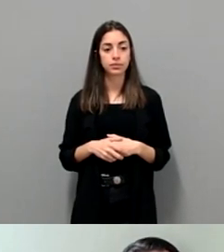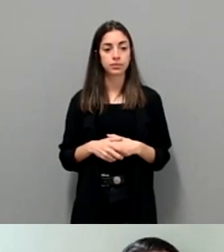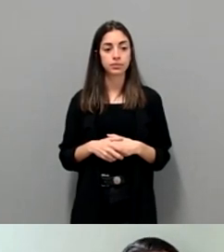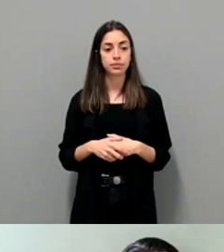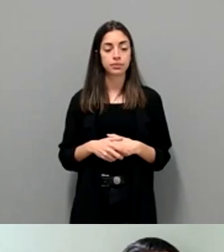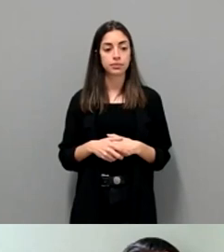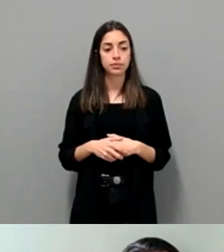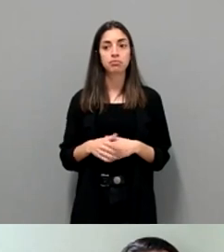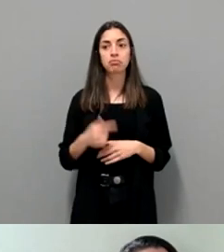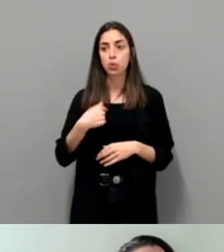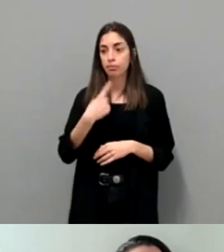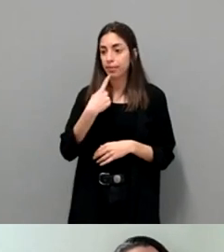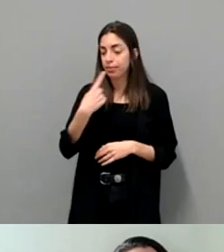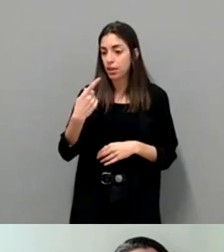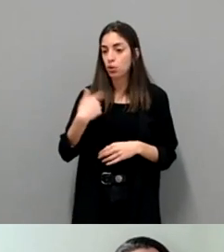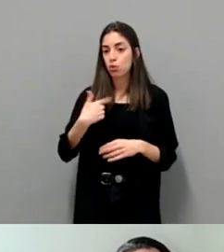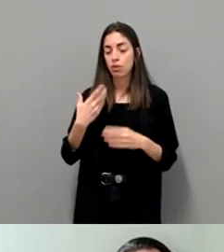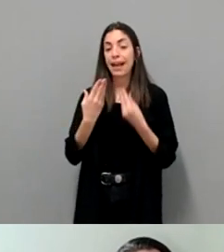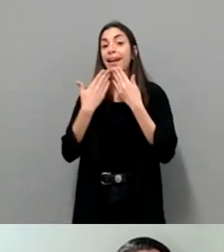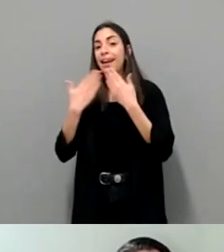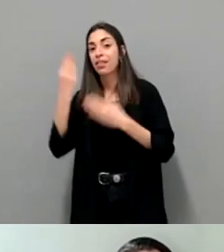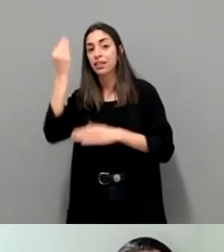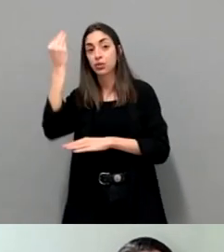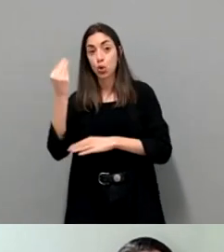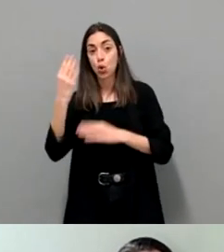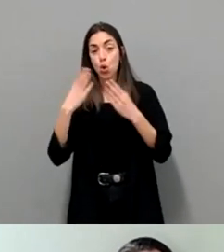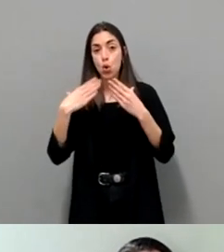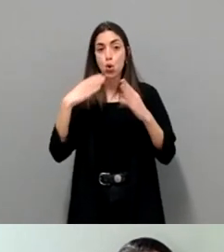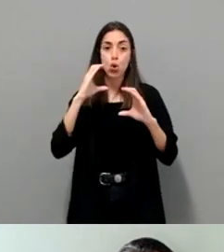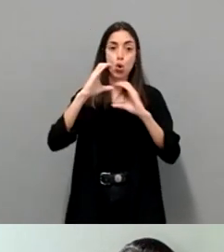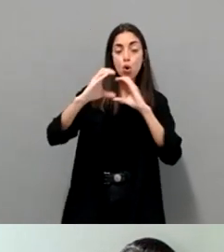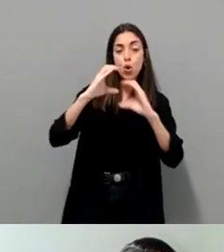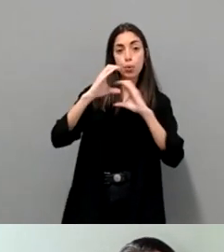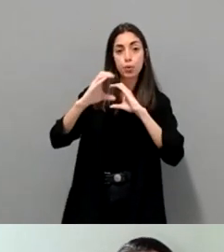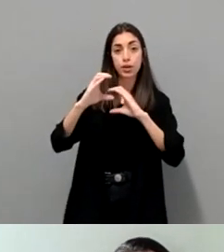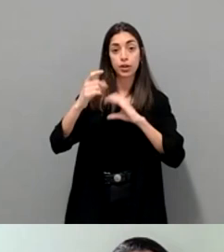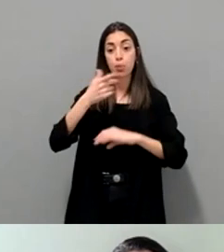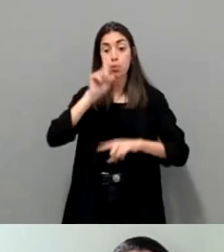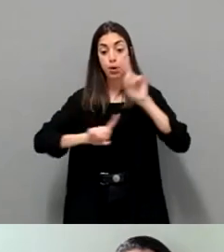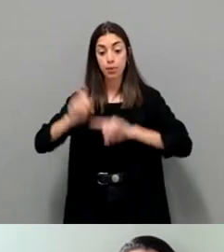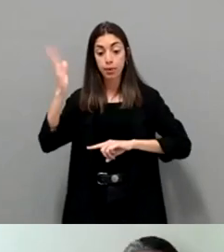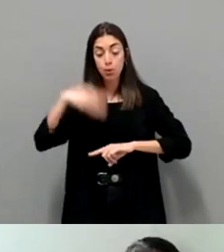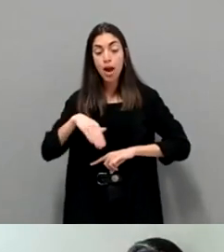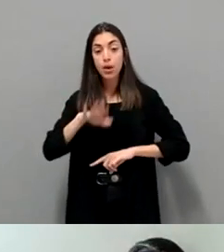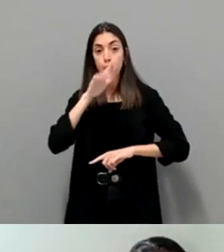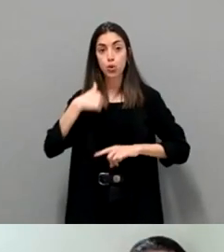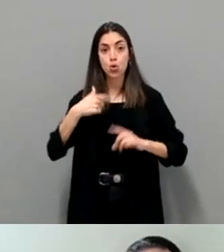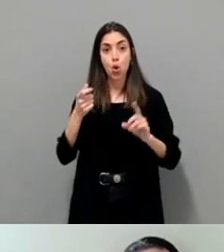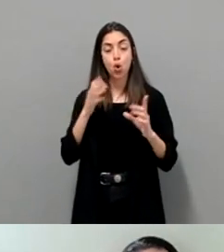Yo les dije con mi comunicador, no hay problema, yo me comunico por correo electrónico.